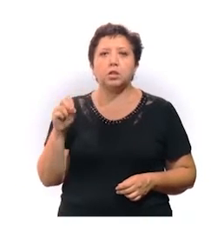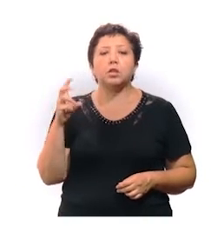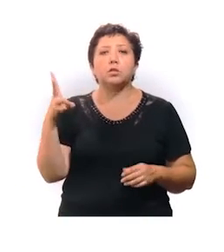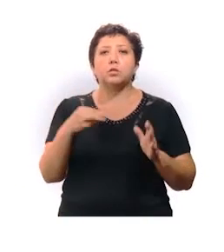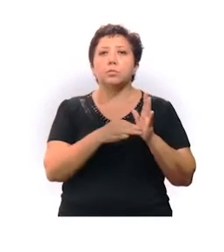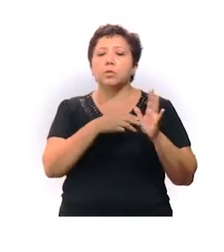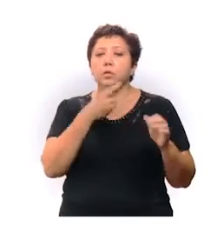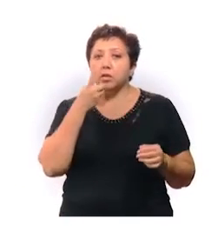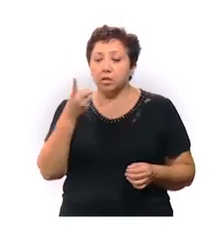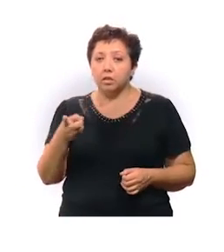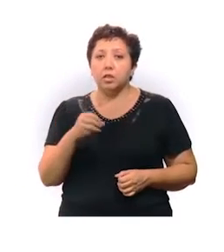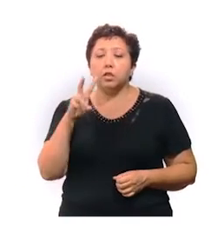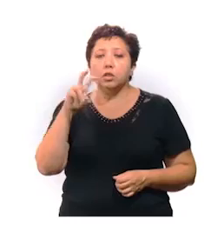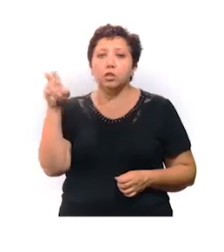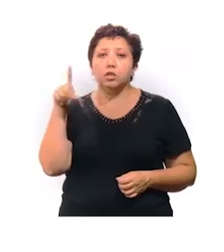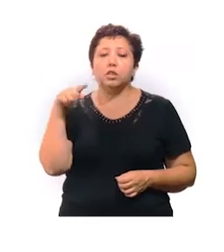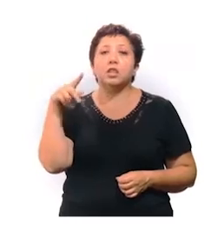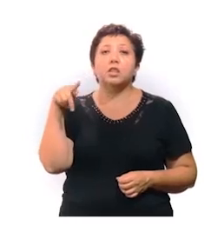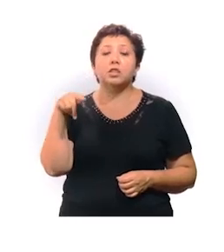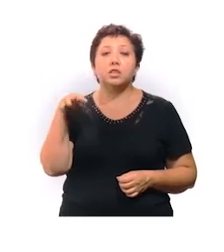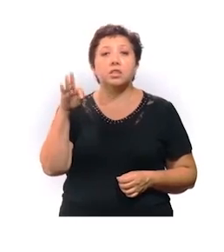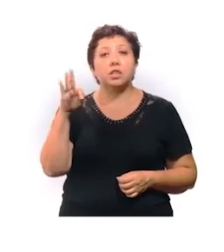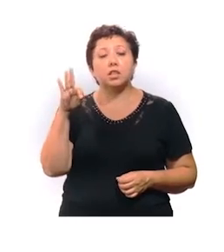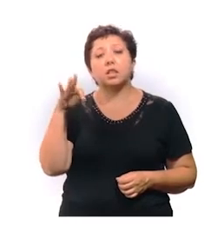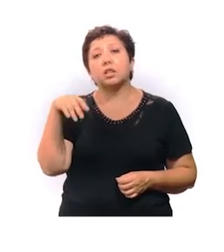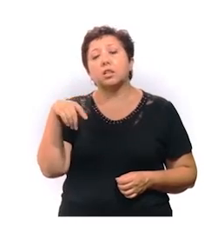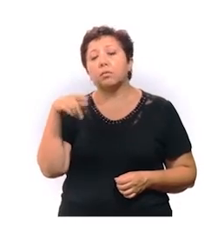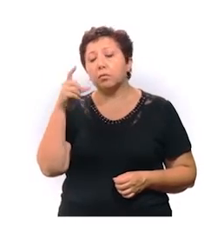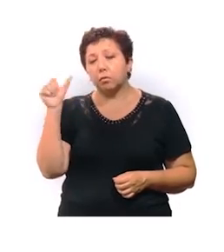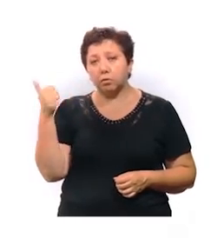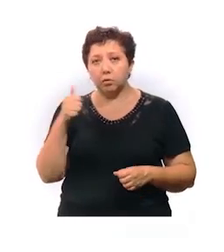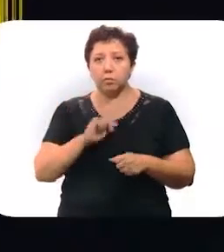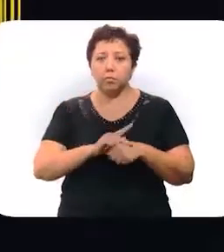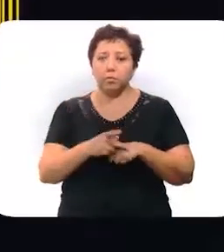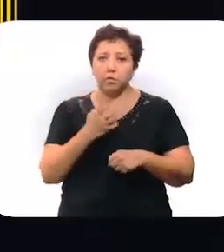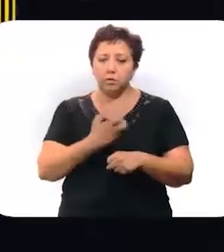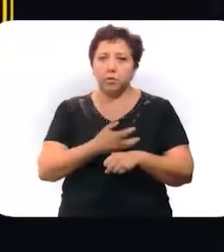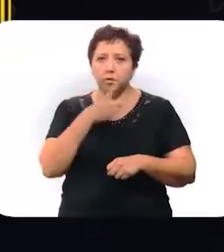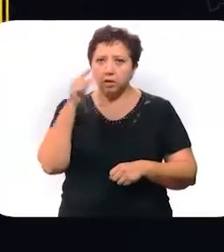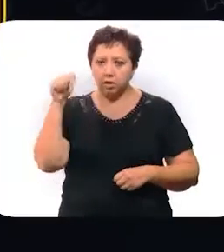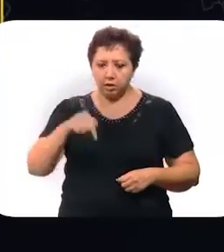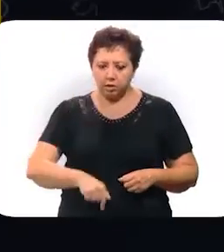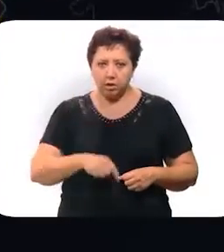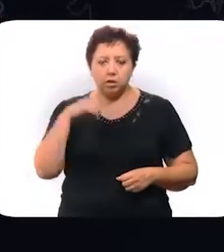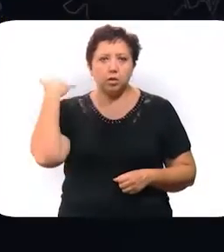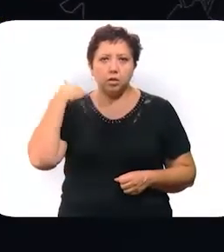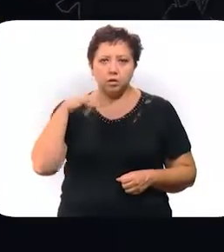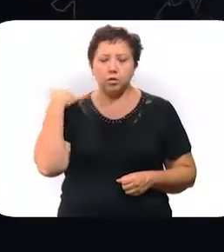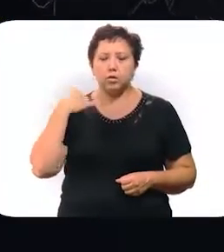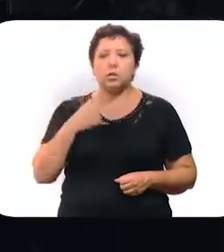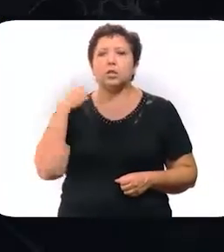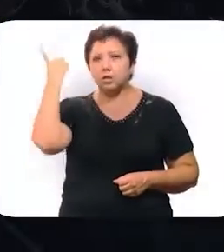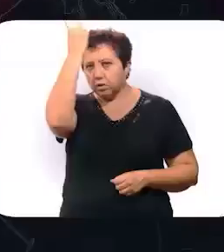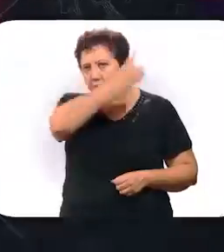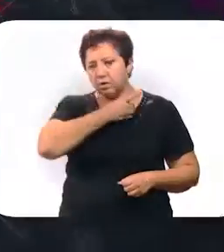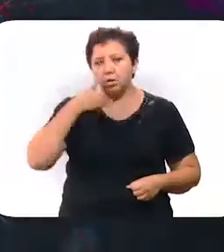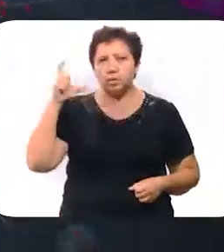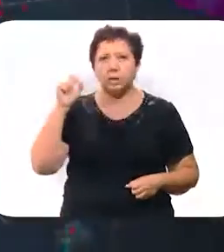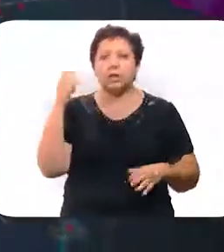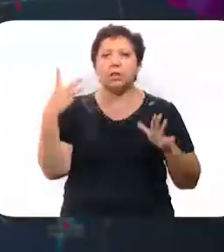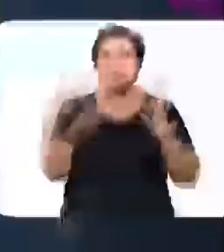32.538 casos positivos, 274 son de otro país u otro estado. Específicamente, en Mérida se han